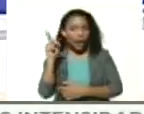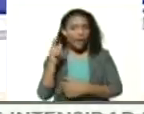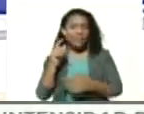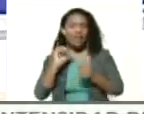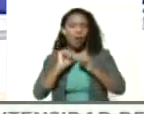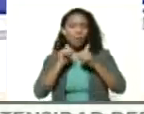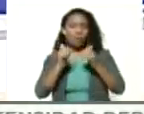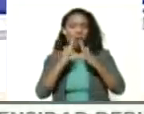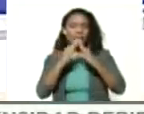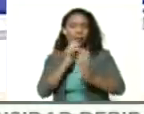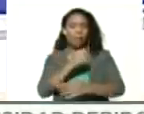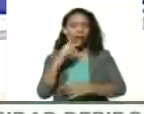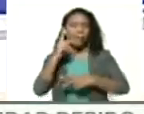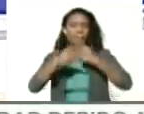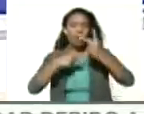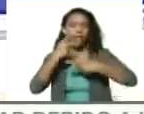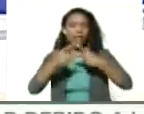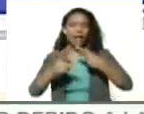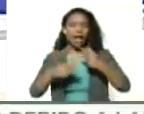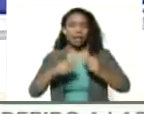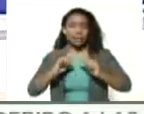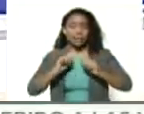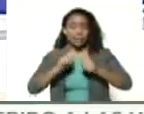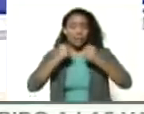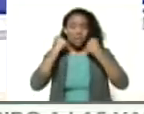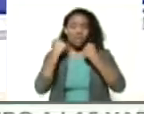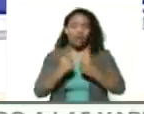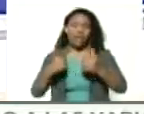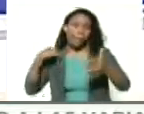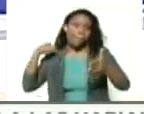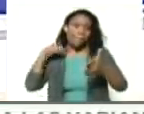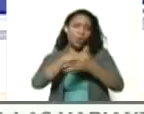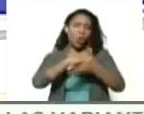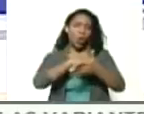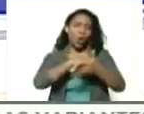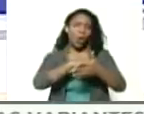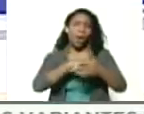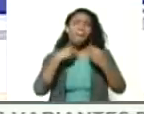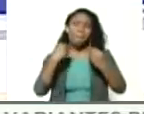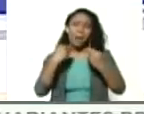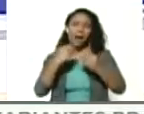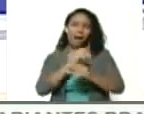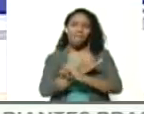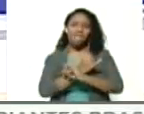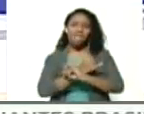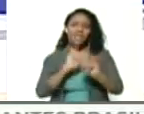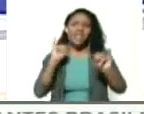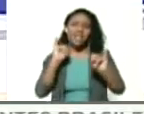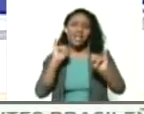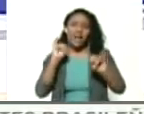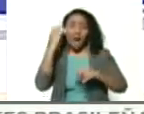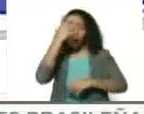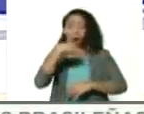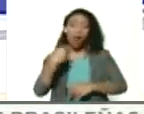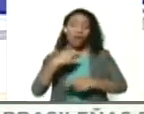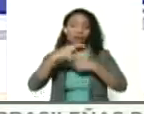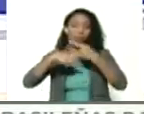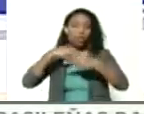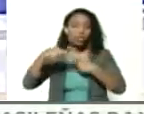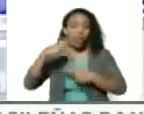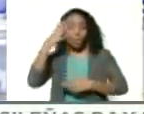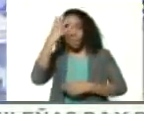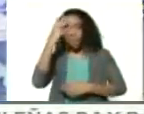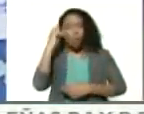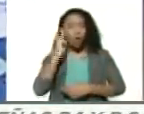inicio de una política extremista, golpista, para acabar con la joven revolución bolivariana